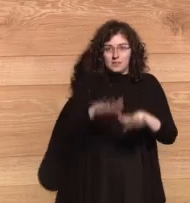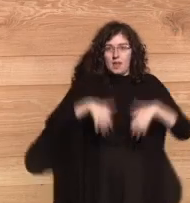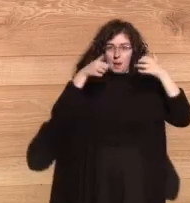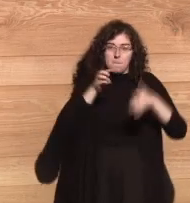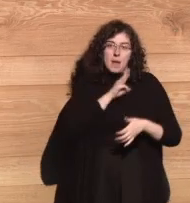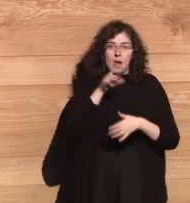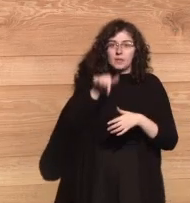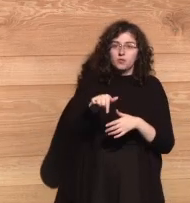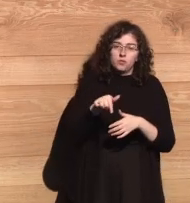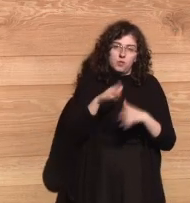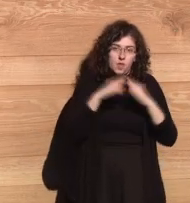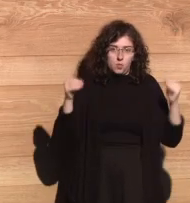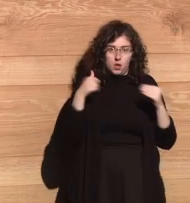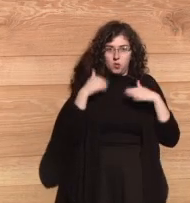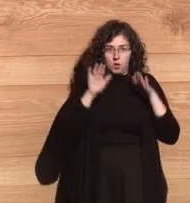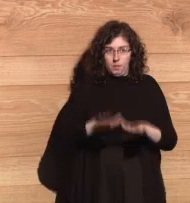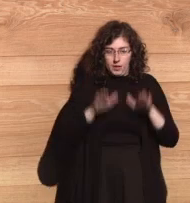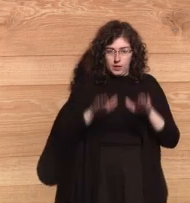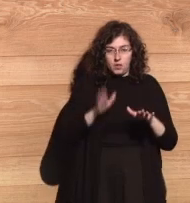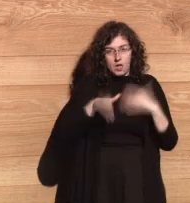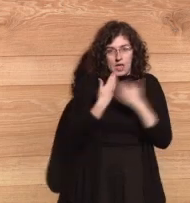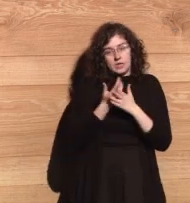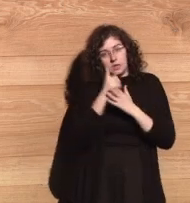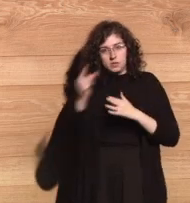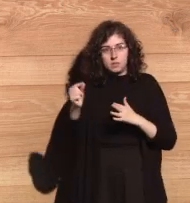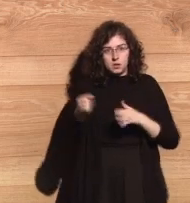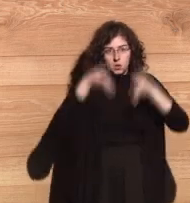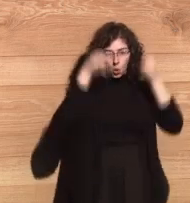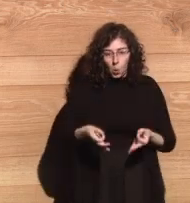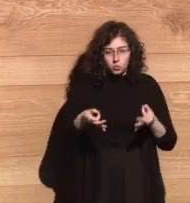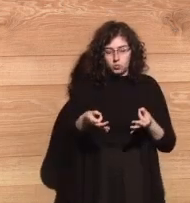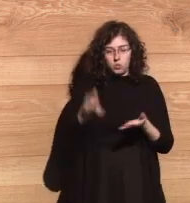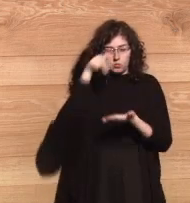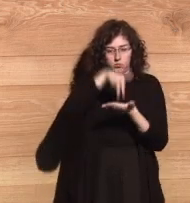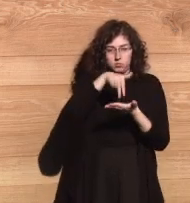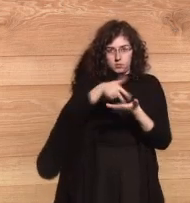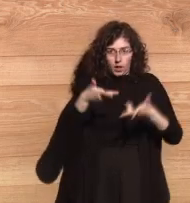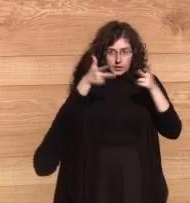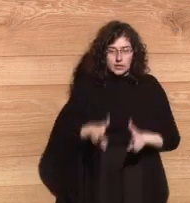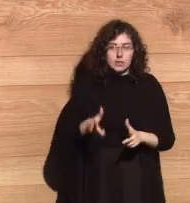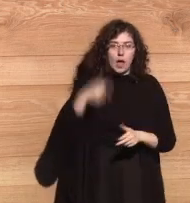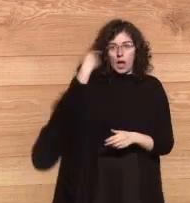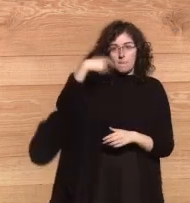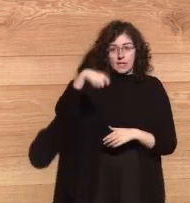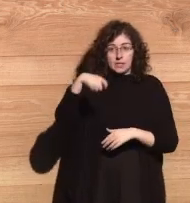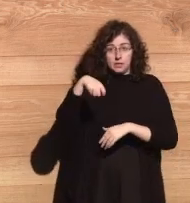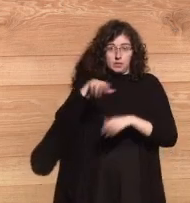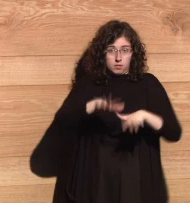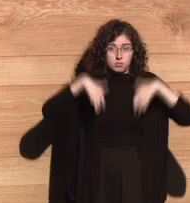Andalucía. Entonces yo... me quedo hasta que se van, ¿no? Y me pongo justo donde se sienta pues el presidente de la Cámara,